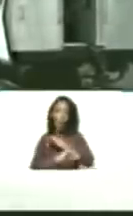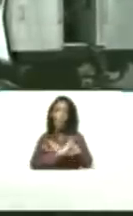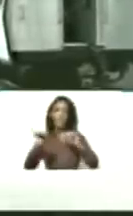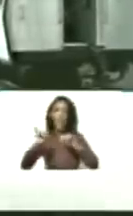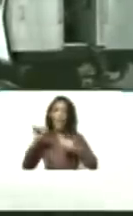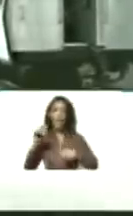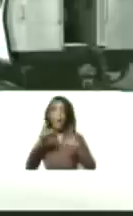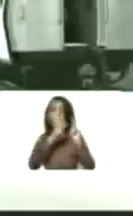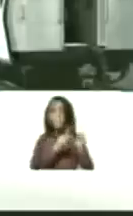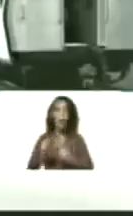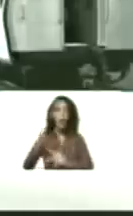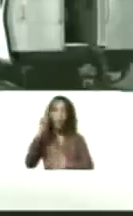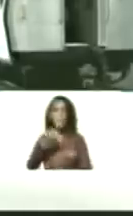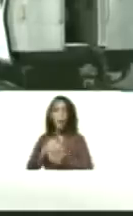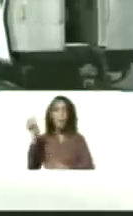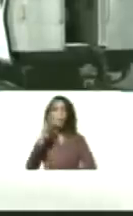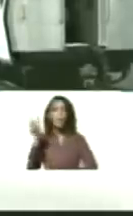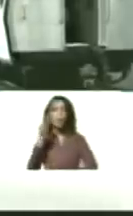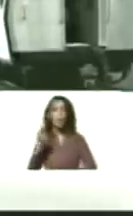el plan